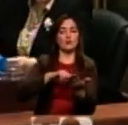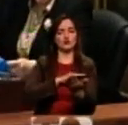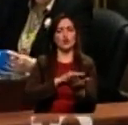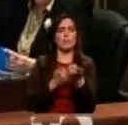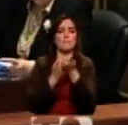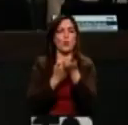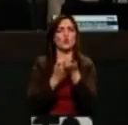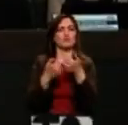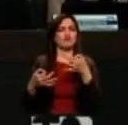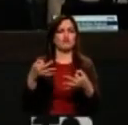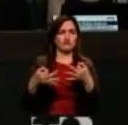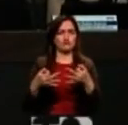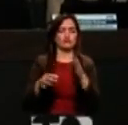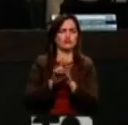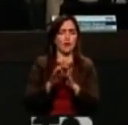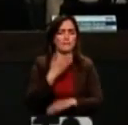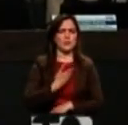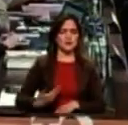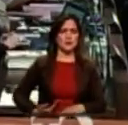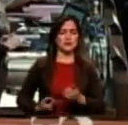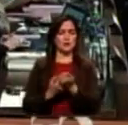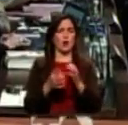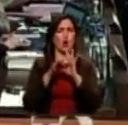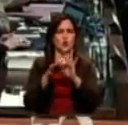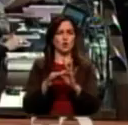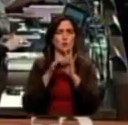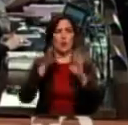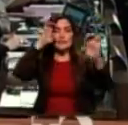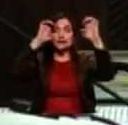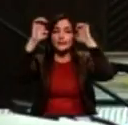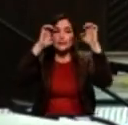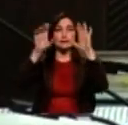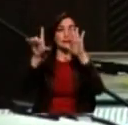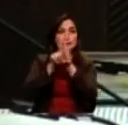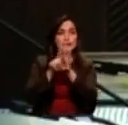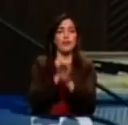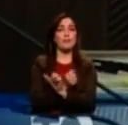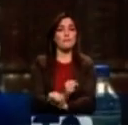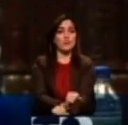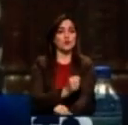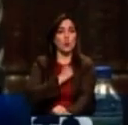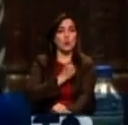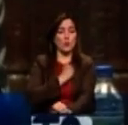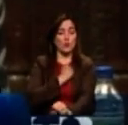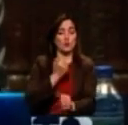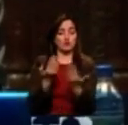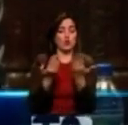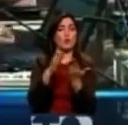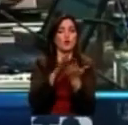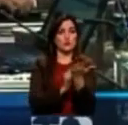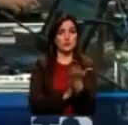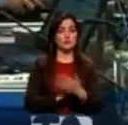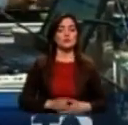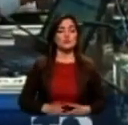jurídica de la presidencia para aportar en la definición de una estrategia legal para defender los intereses de la obra